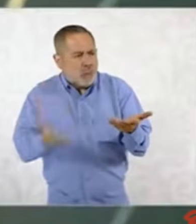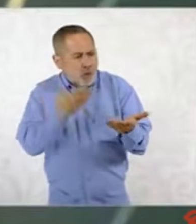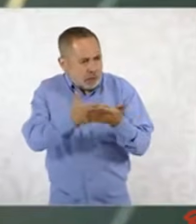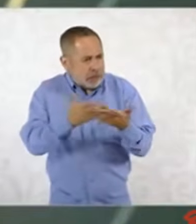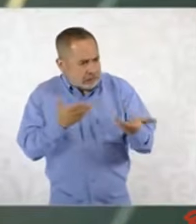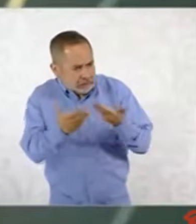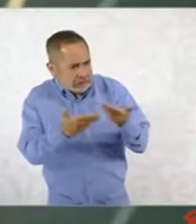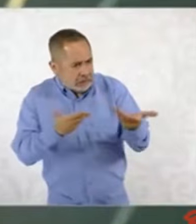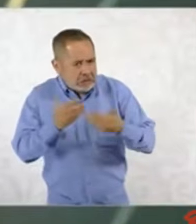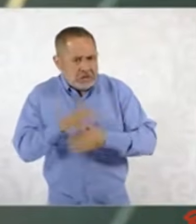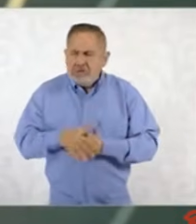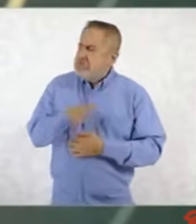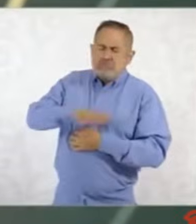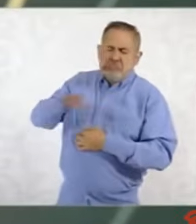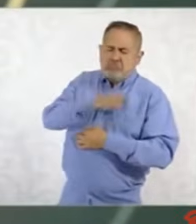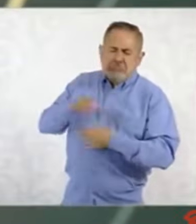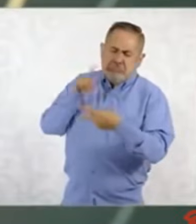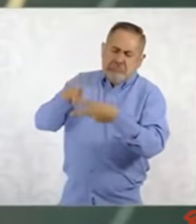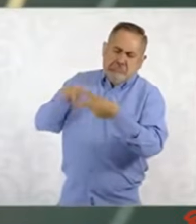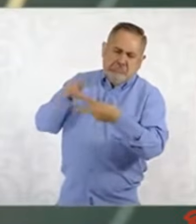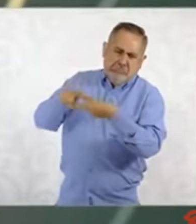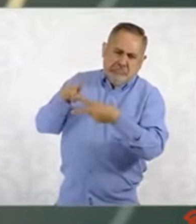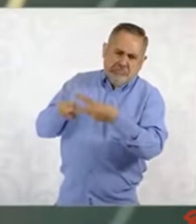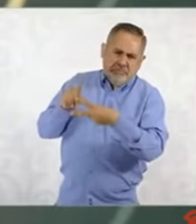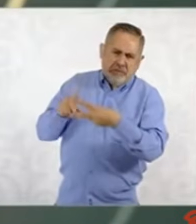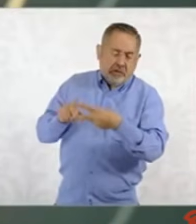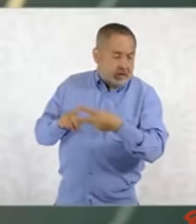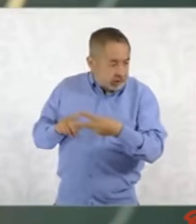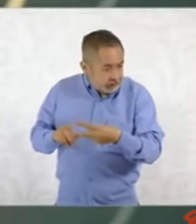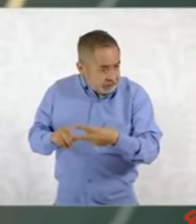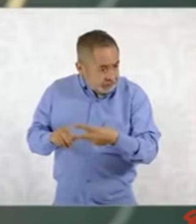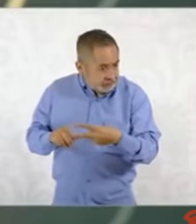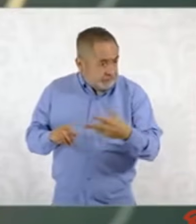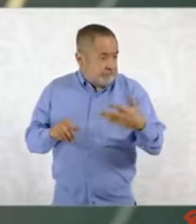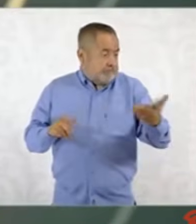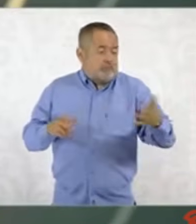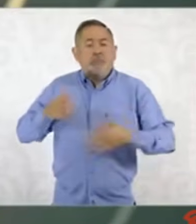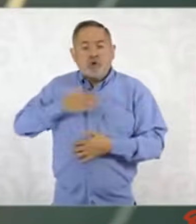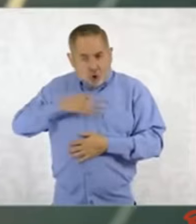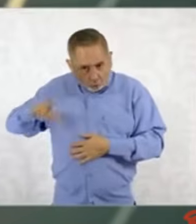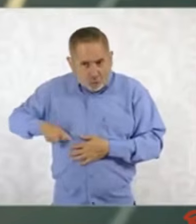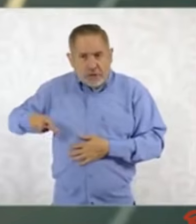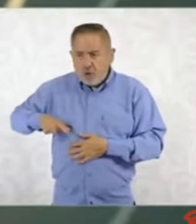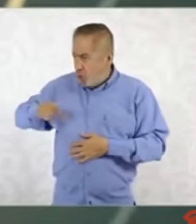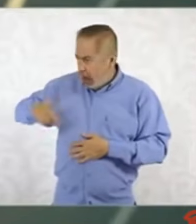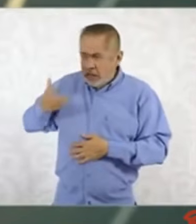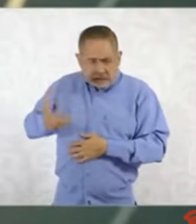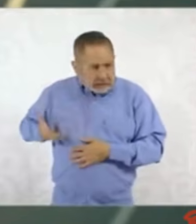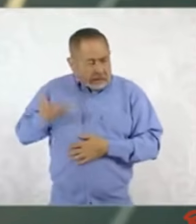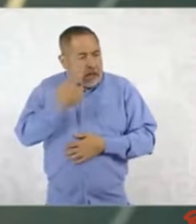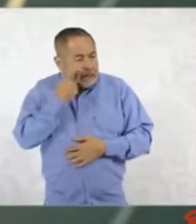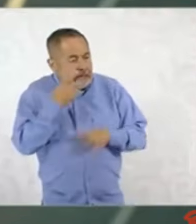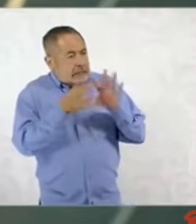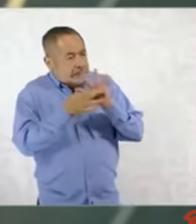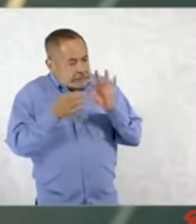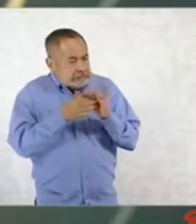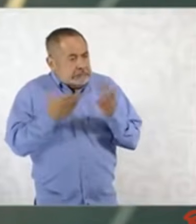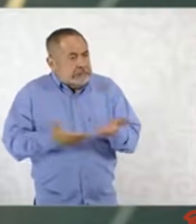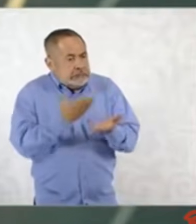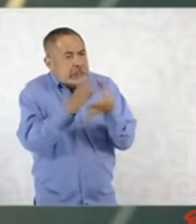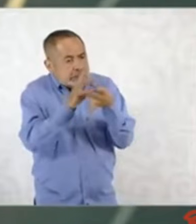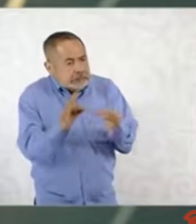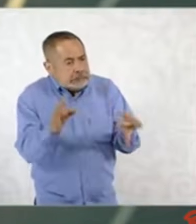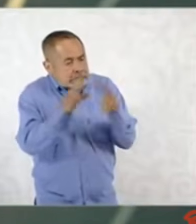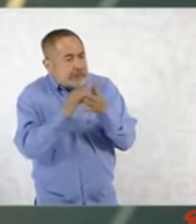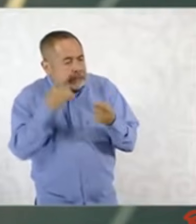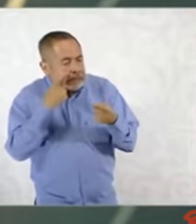mesa. Entonces, solo la parte del gobierno llegó con propuestas, desarrolló sus propuestas, explicó las propuestas